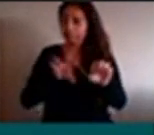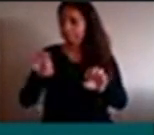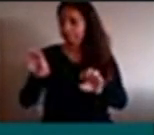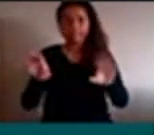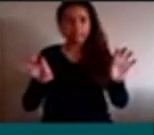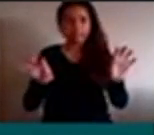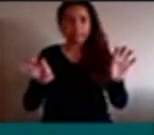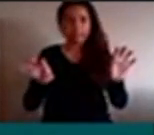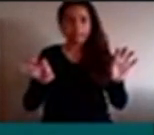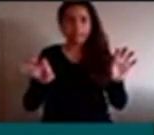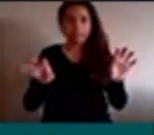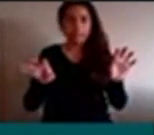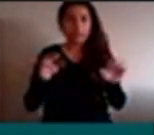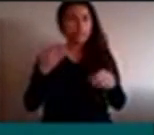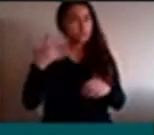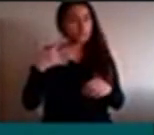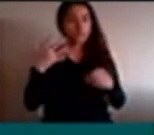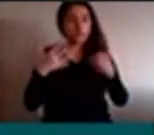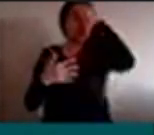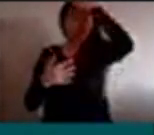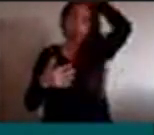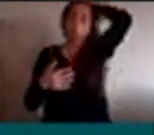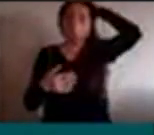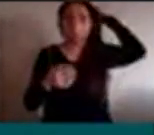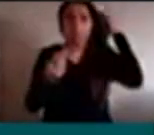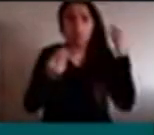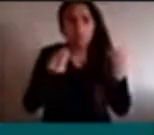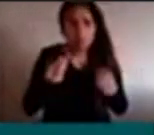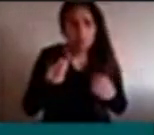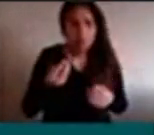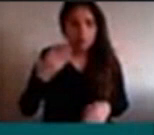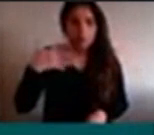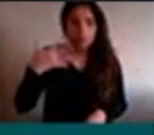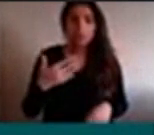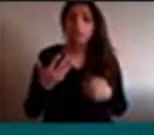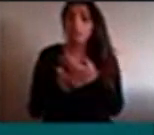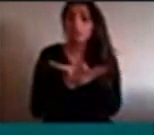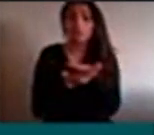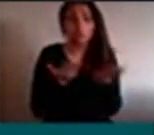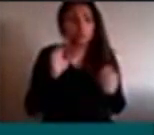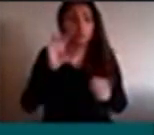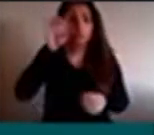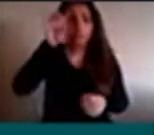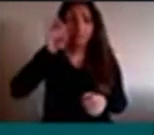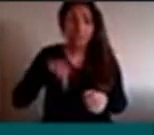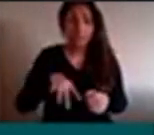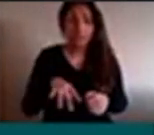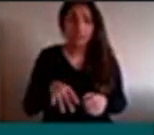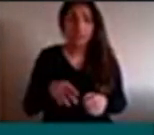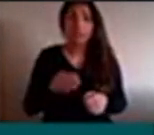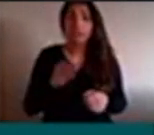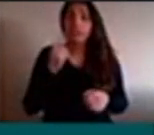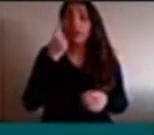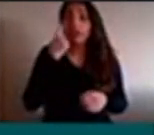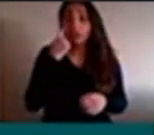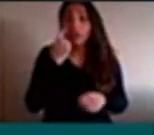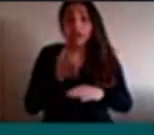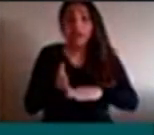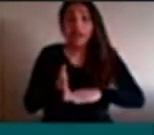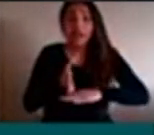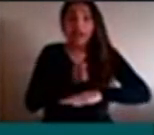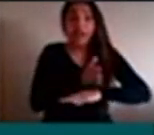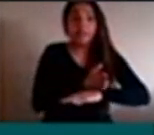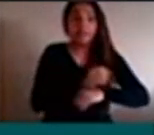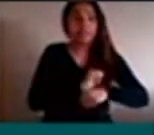sido de real envergadura, como todos saben, y que es la fase prepandemia y una fase pospandemia,